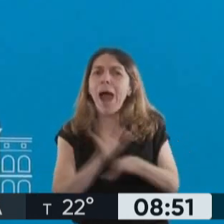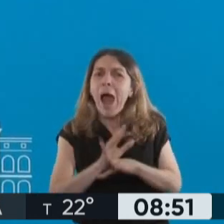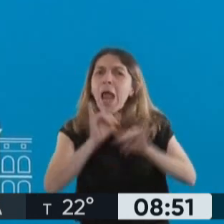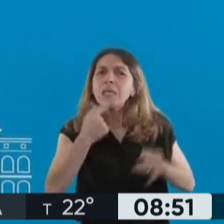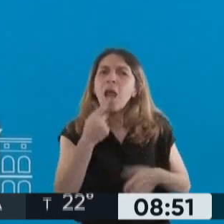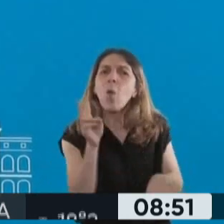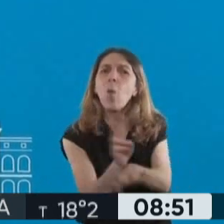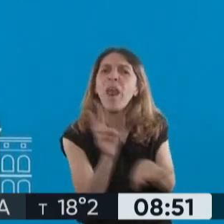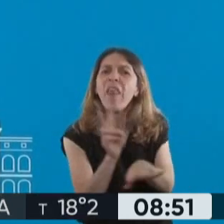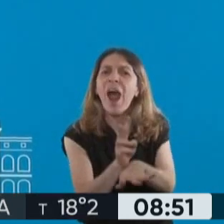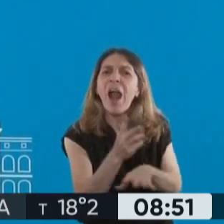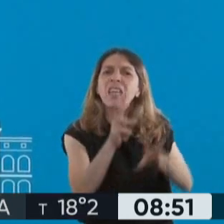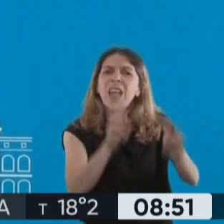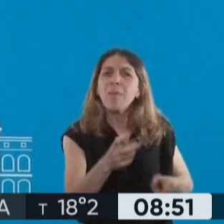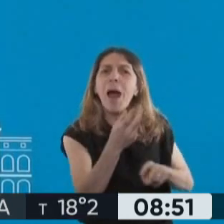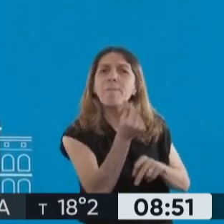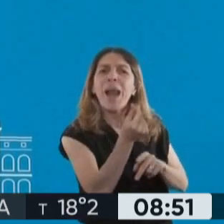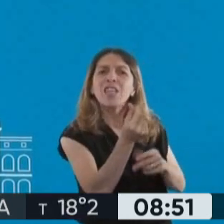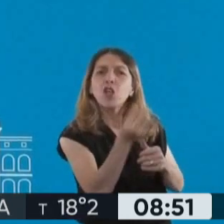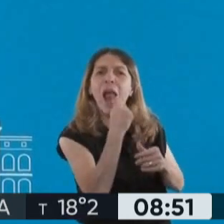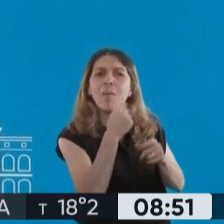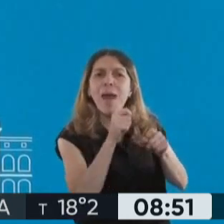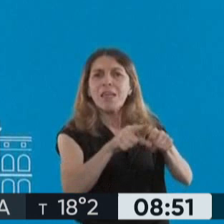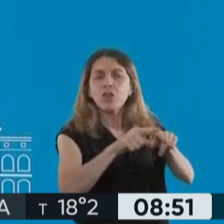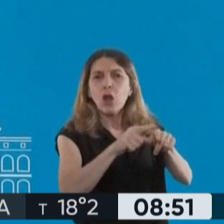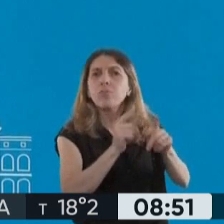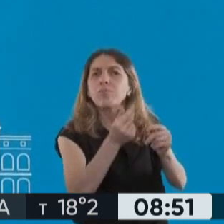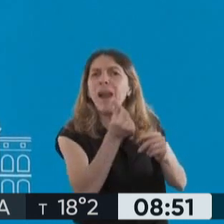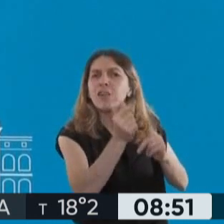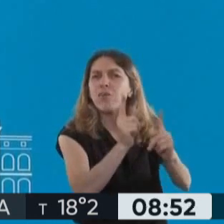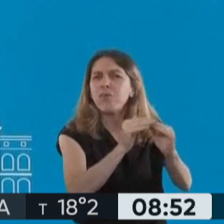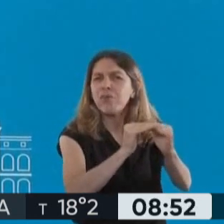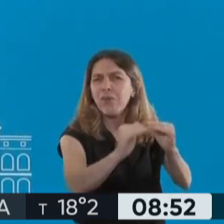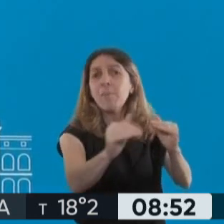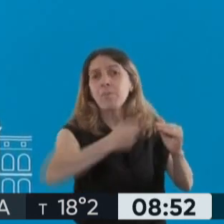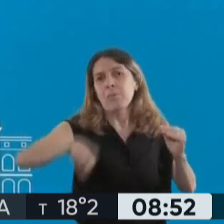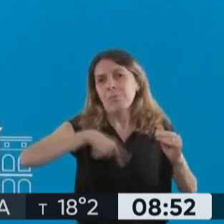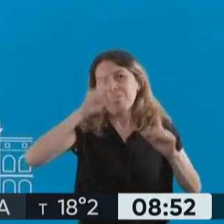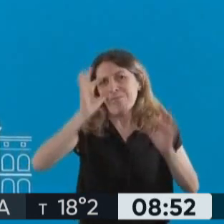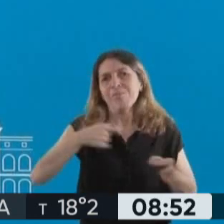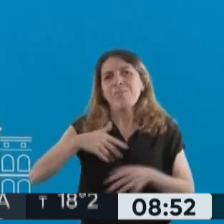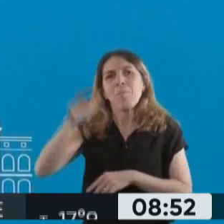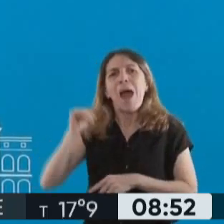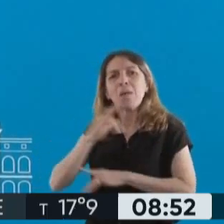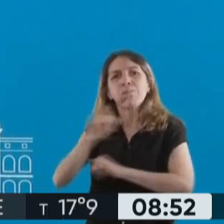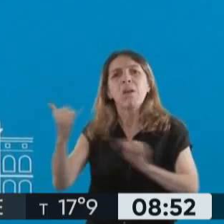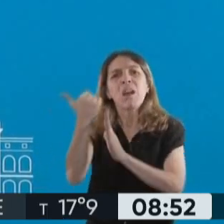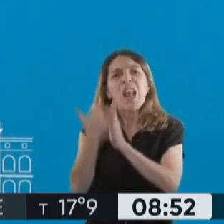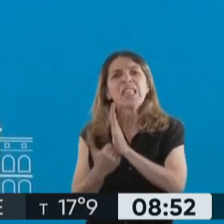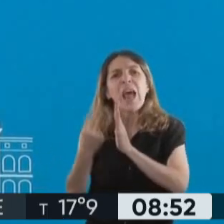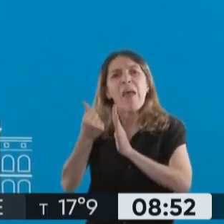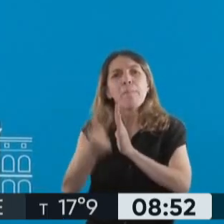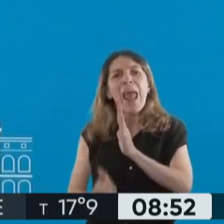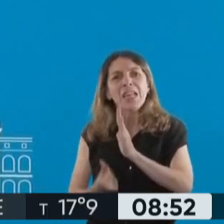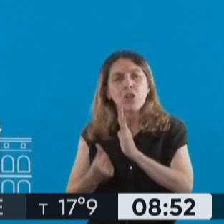los precios de los alimentos, sobre todo en la mesa de los argentinos. Sabemos que el índice de precios que se conoció el martes fue muy alto. Nosotros venimos de